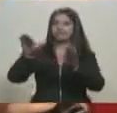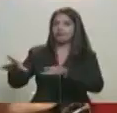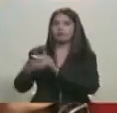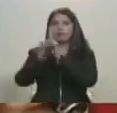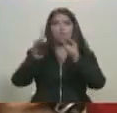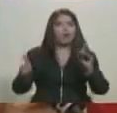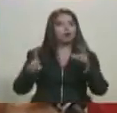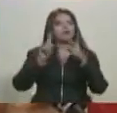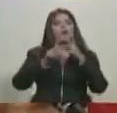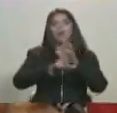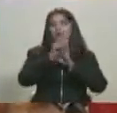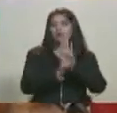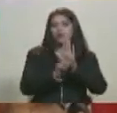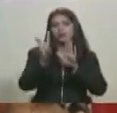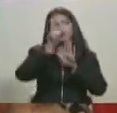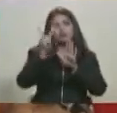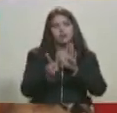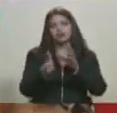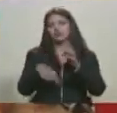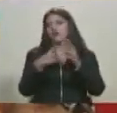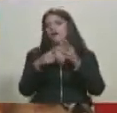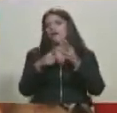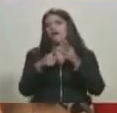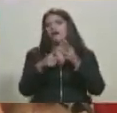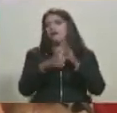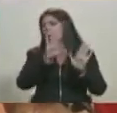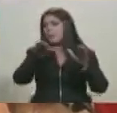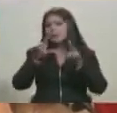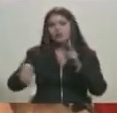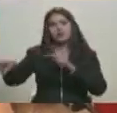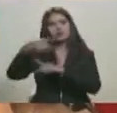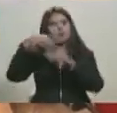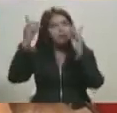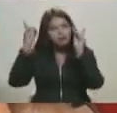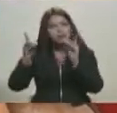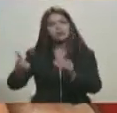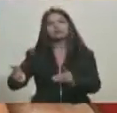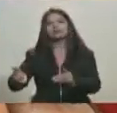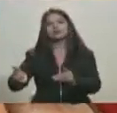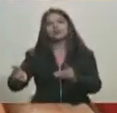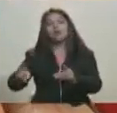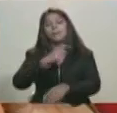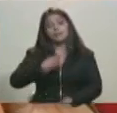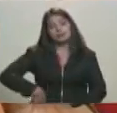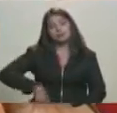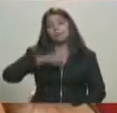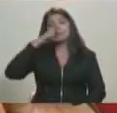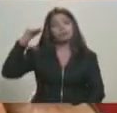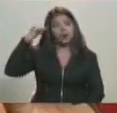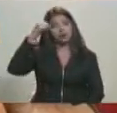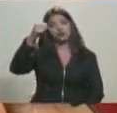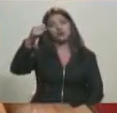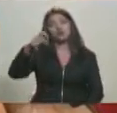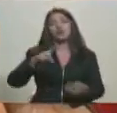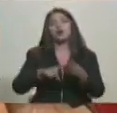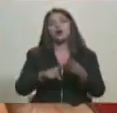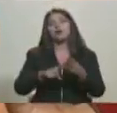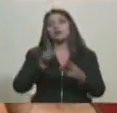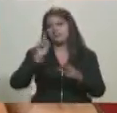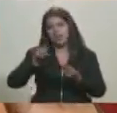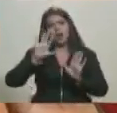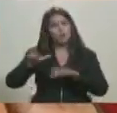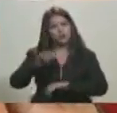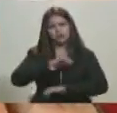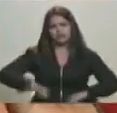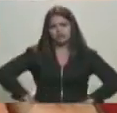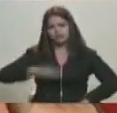la constitución de la República Bolivariana de Venezuela, respalda las acciones tomadas por el compañero presidente Nicolás Maduro, respalda a nuestra Fuerza